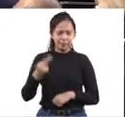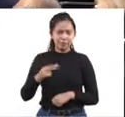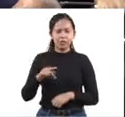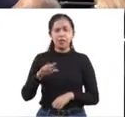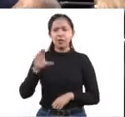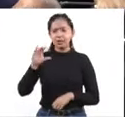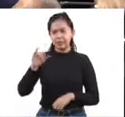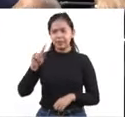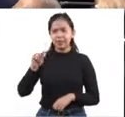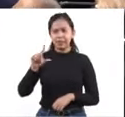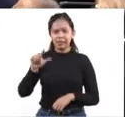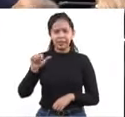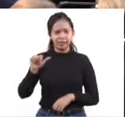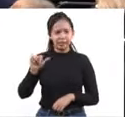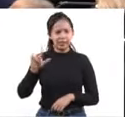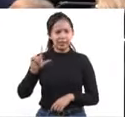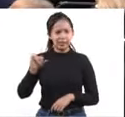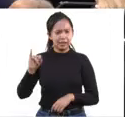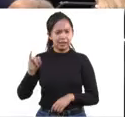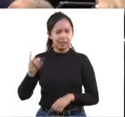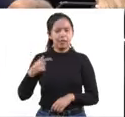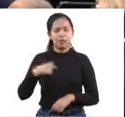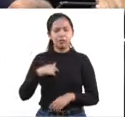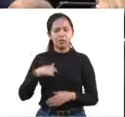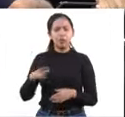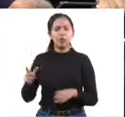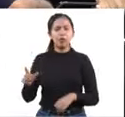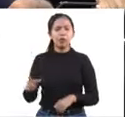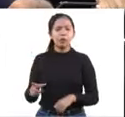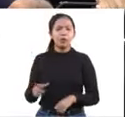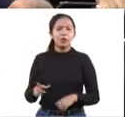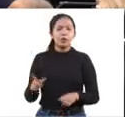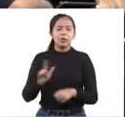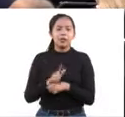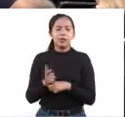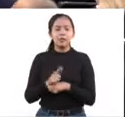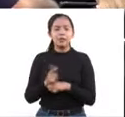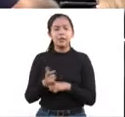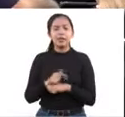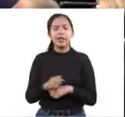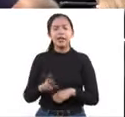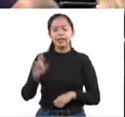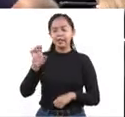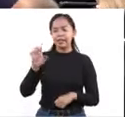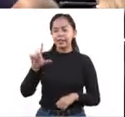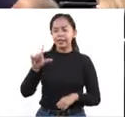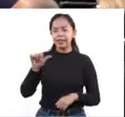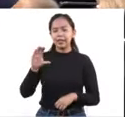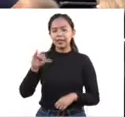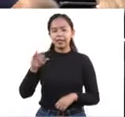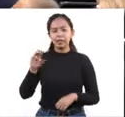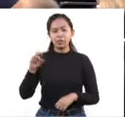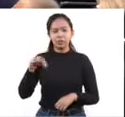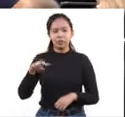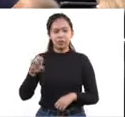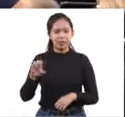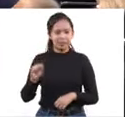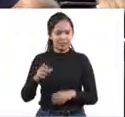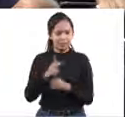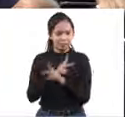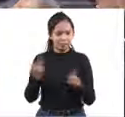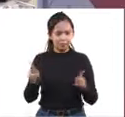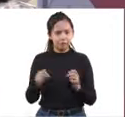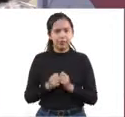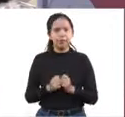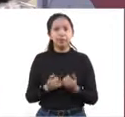Itlali. Yo soy licenciada en Comunicaciones y Relaciones Públicas. Soy parte del programa, hemos estado coordinando el